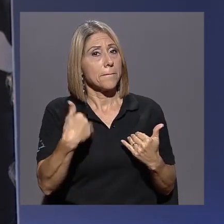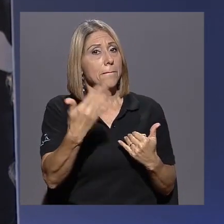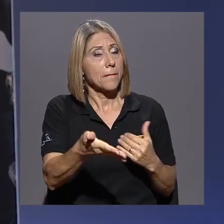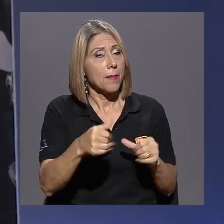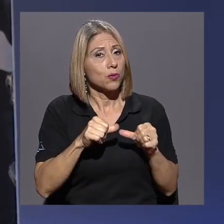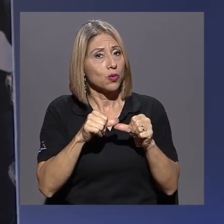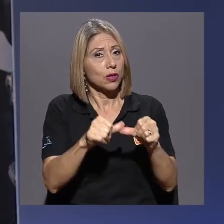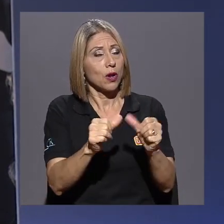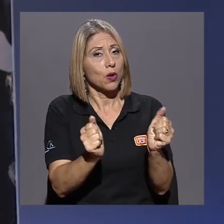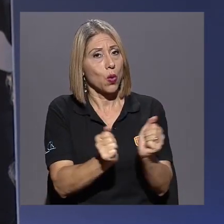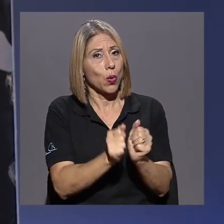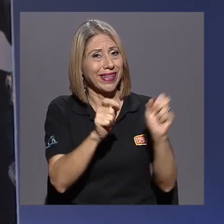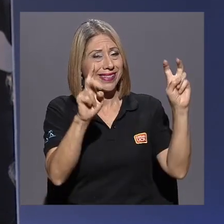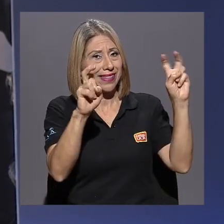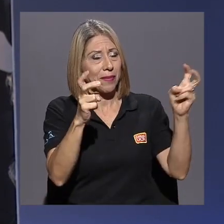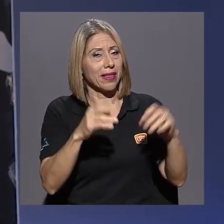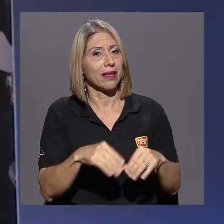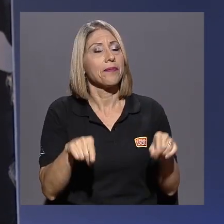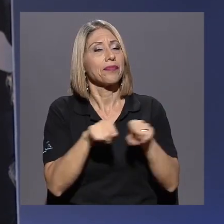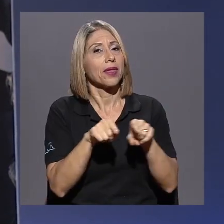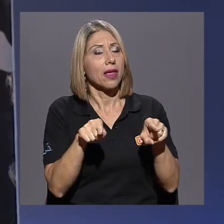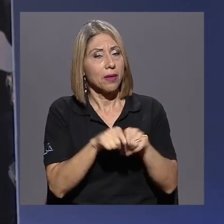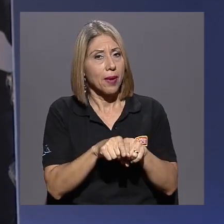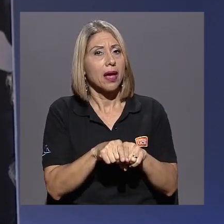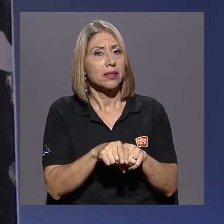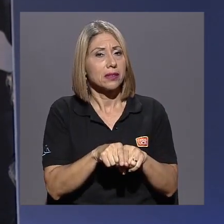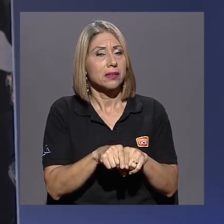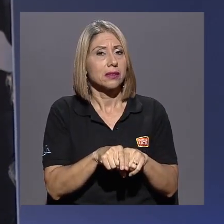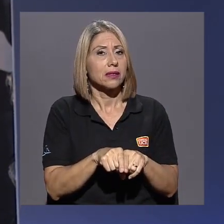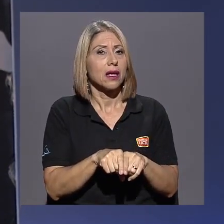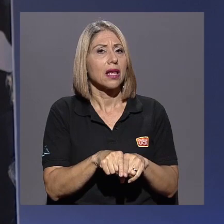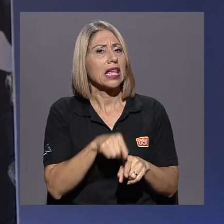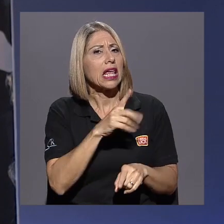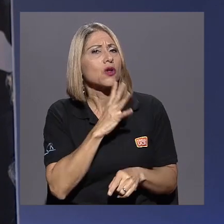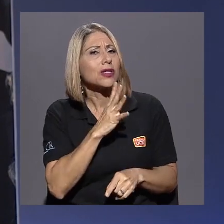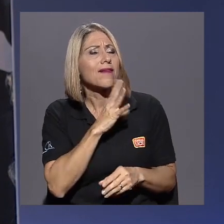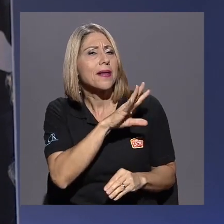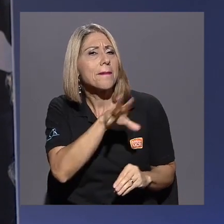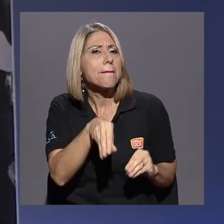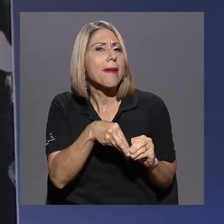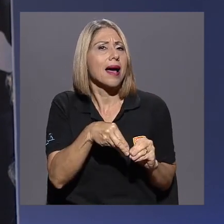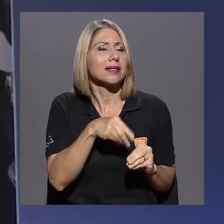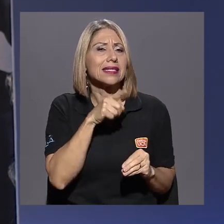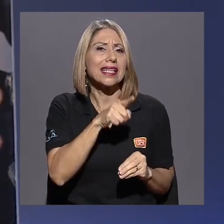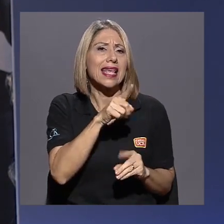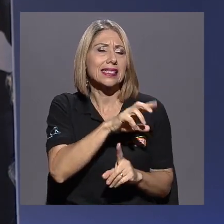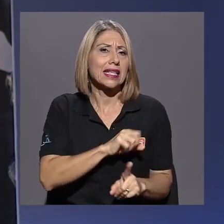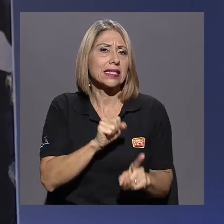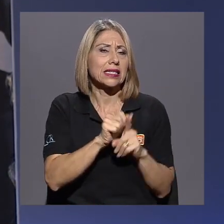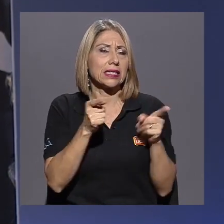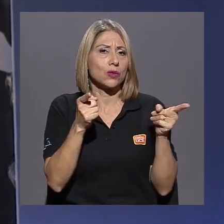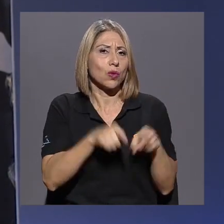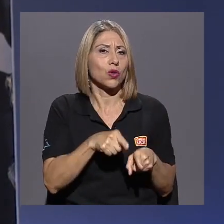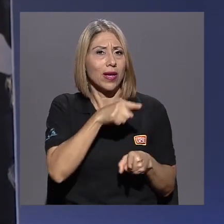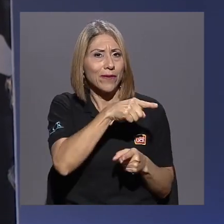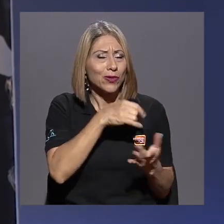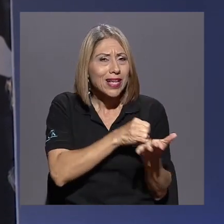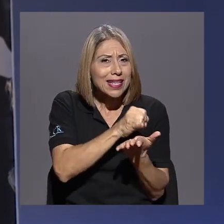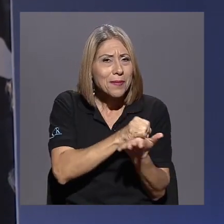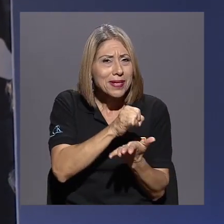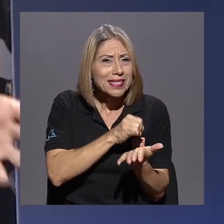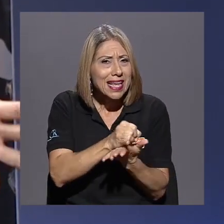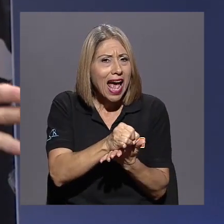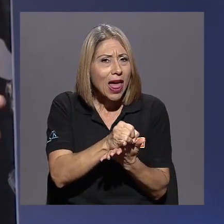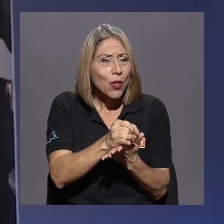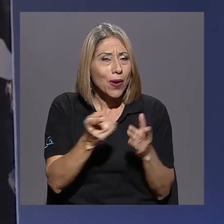momento esta temática y además también como que nos hable más de esa realidad que bolsas investigado en detalle